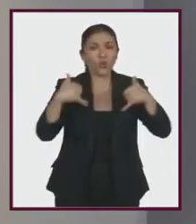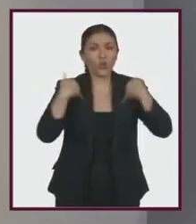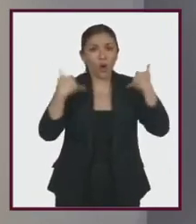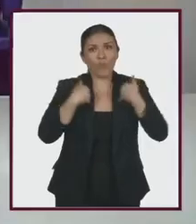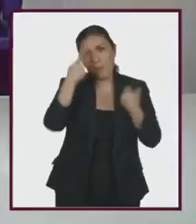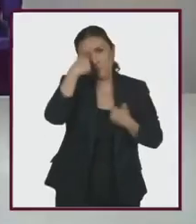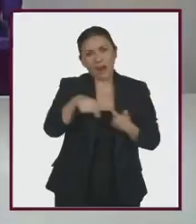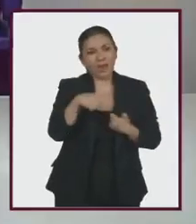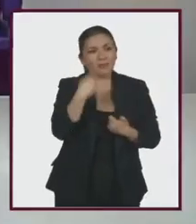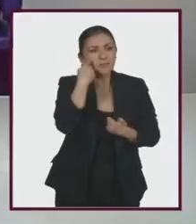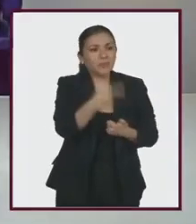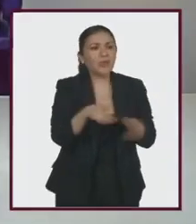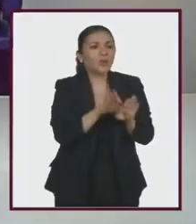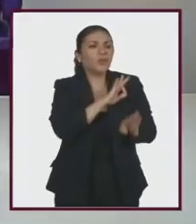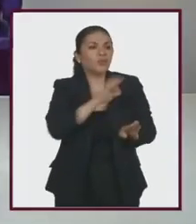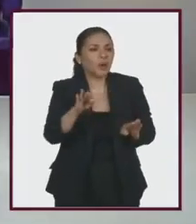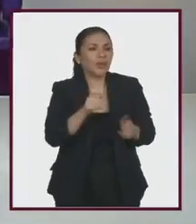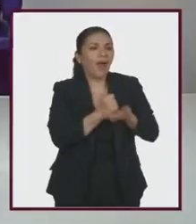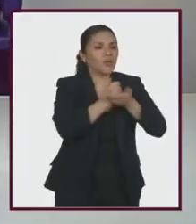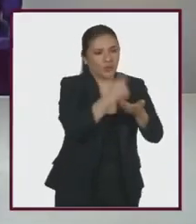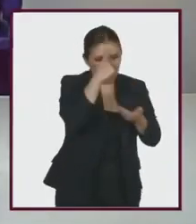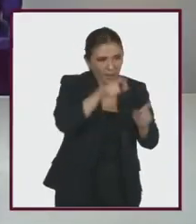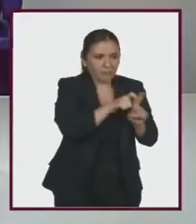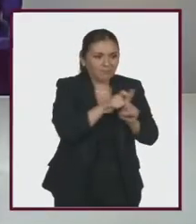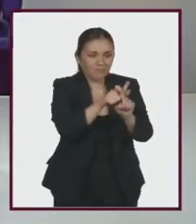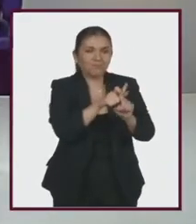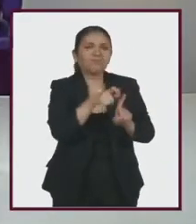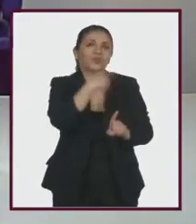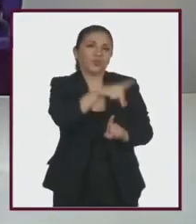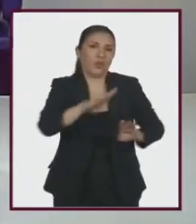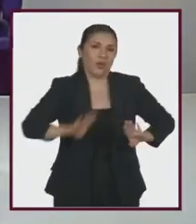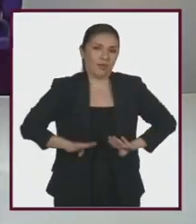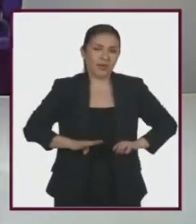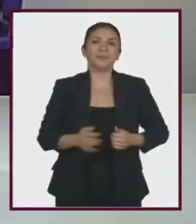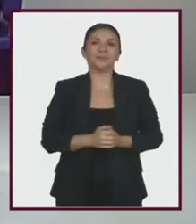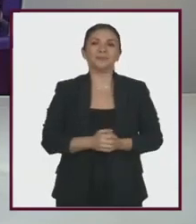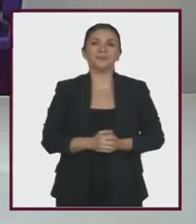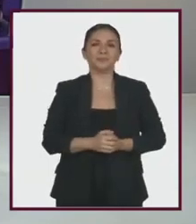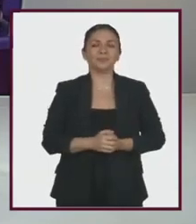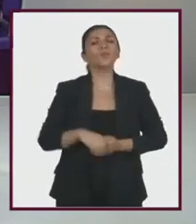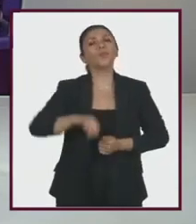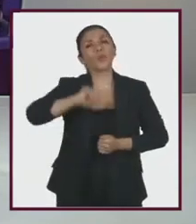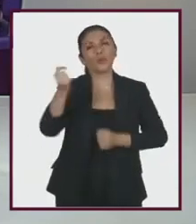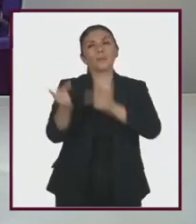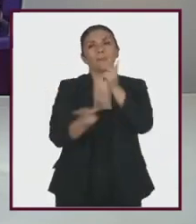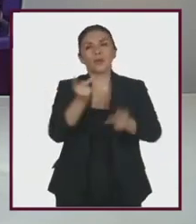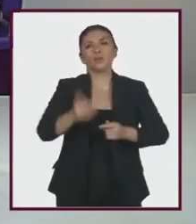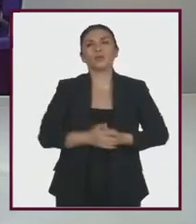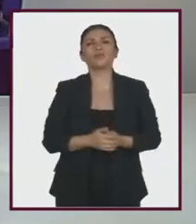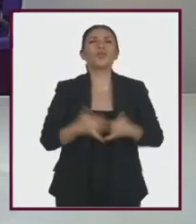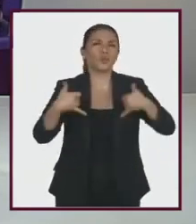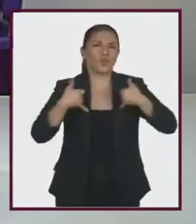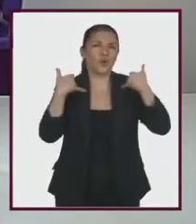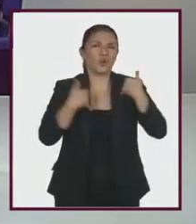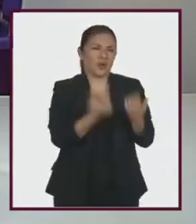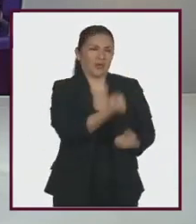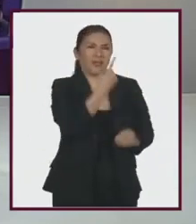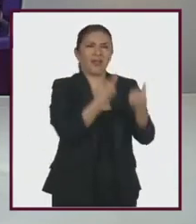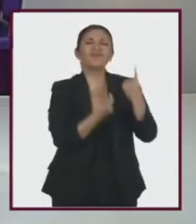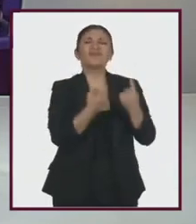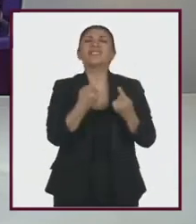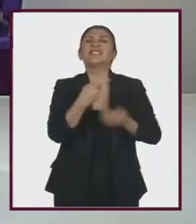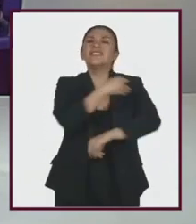hacia dónde ir con cada uno de ellas y ellos. Lord Klaus, para los jóvenes que tienen adicción y que a la familia es de escasos